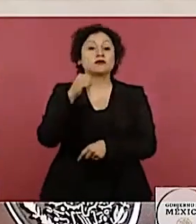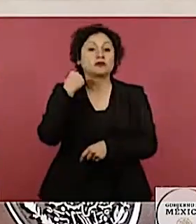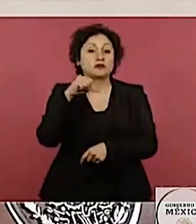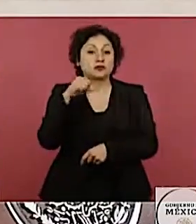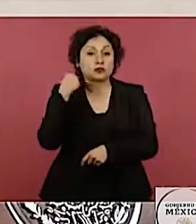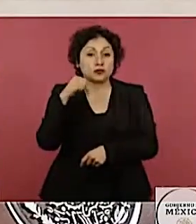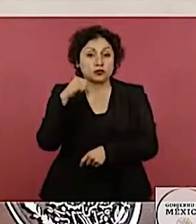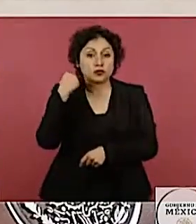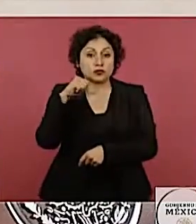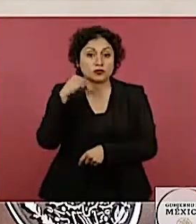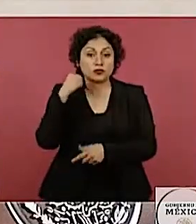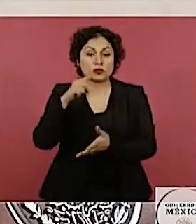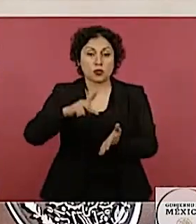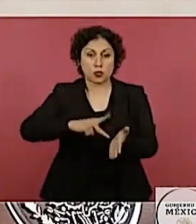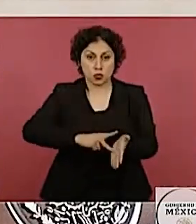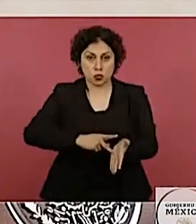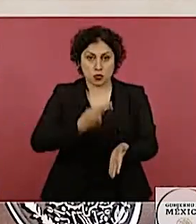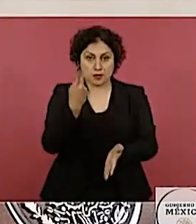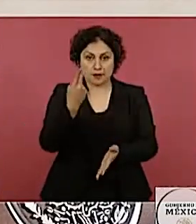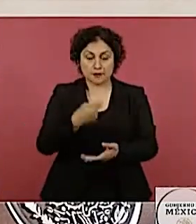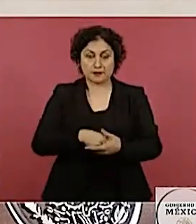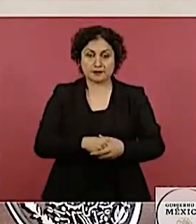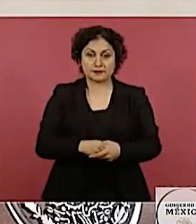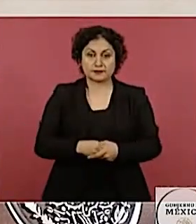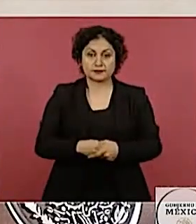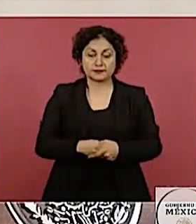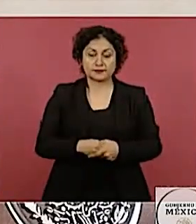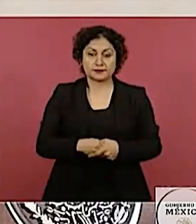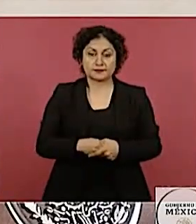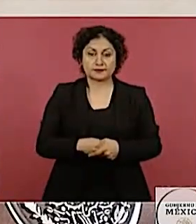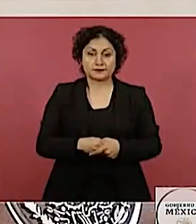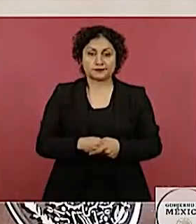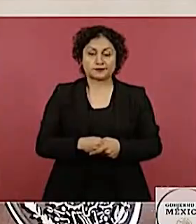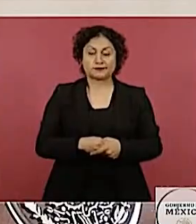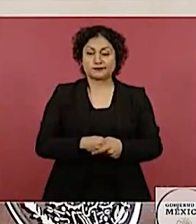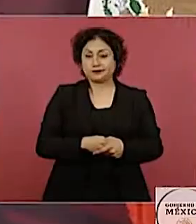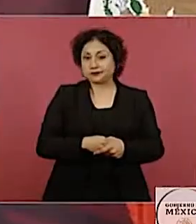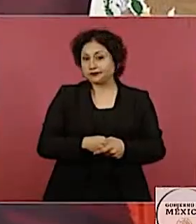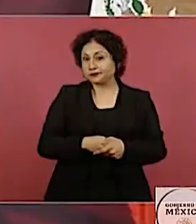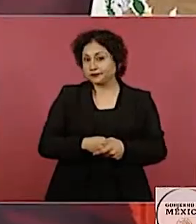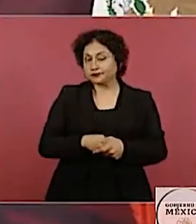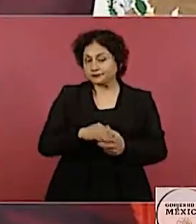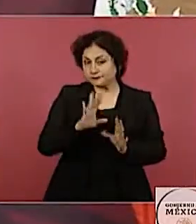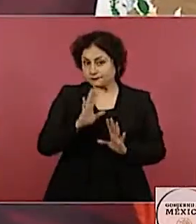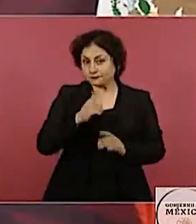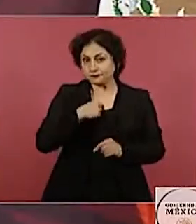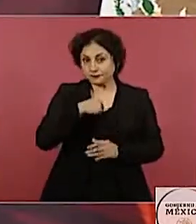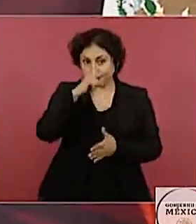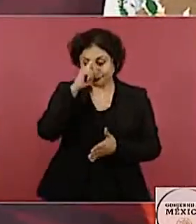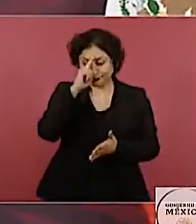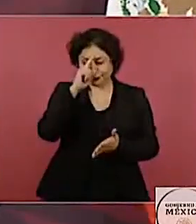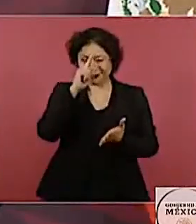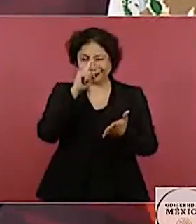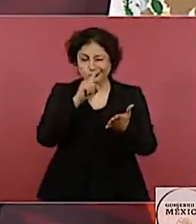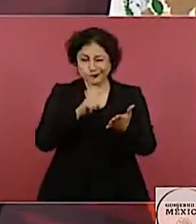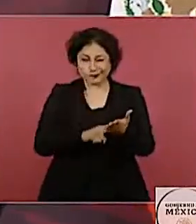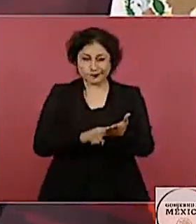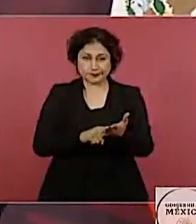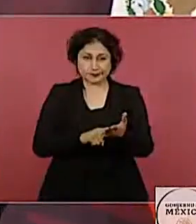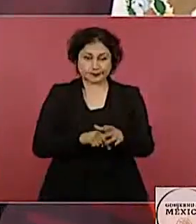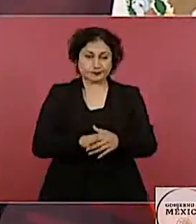Acapulco nuevo es muy probable que el